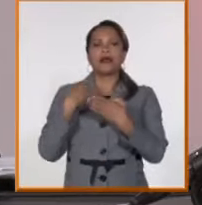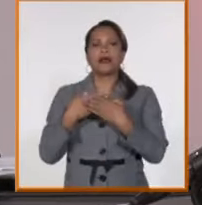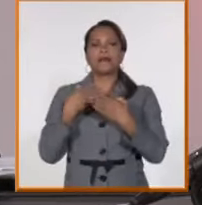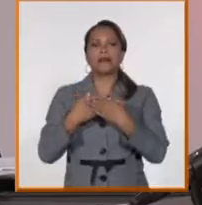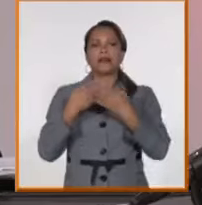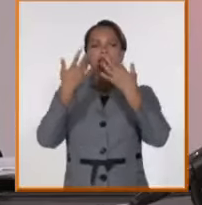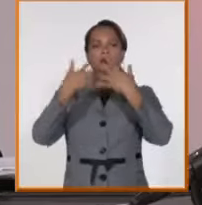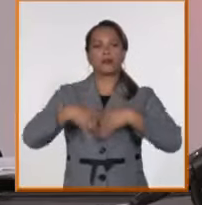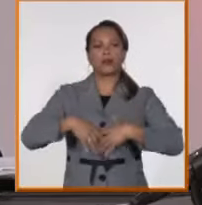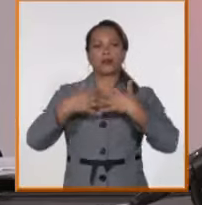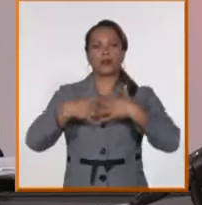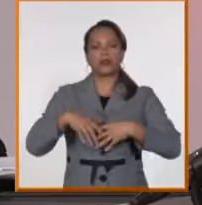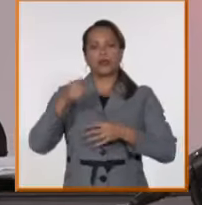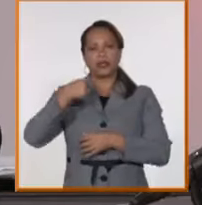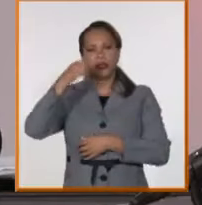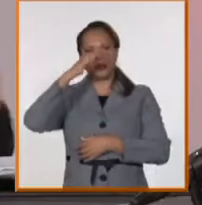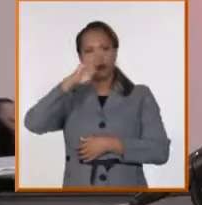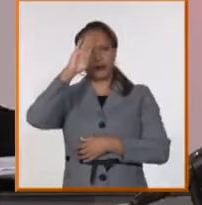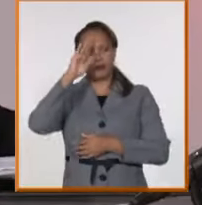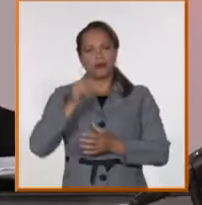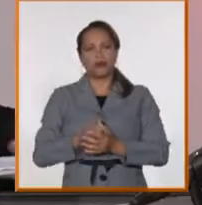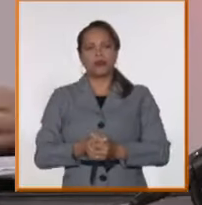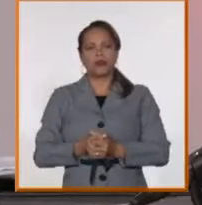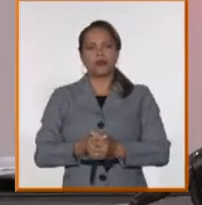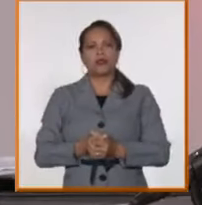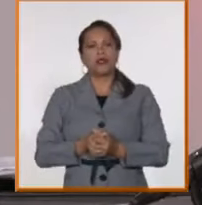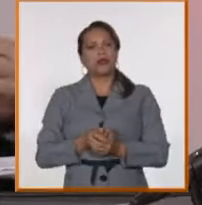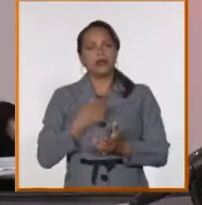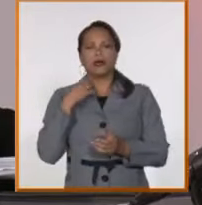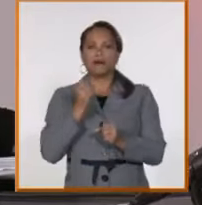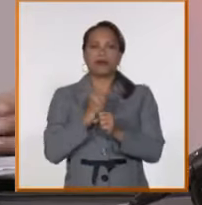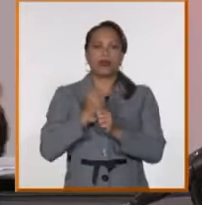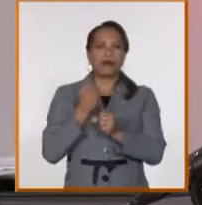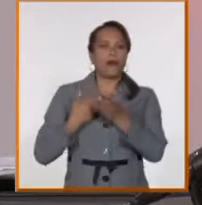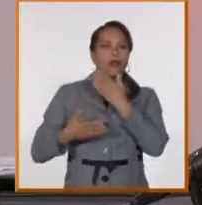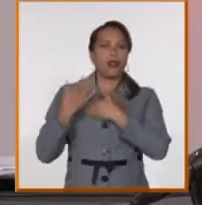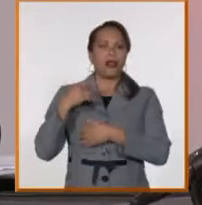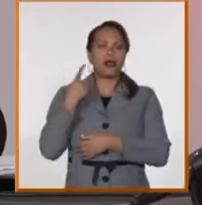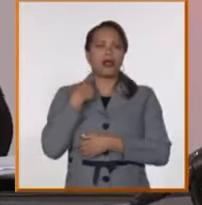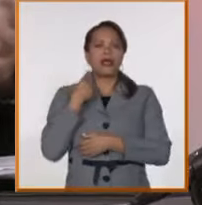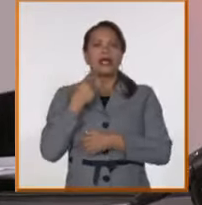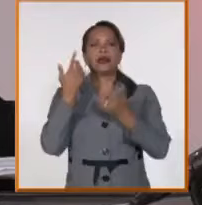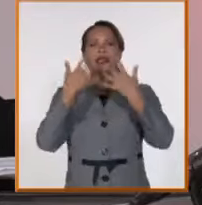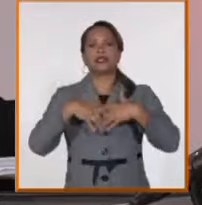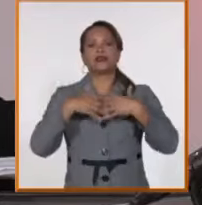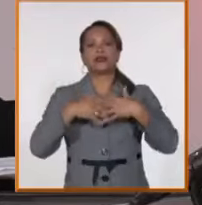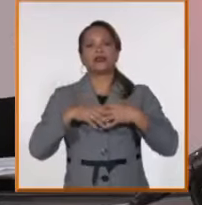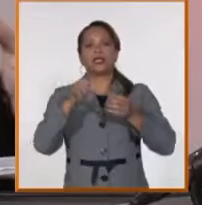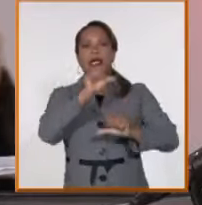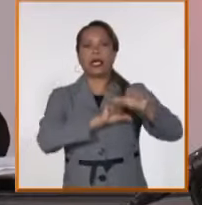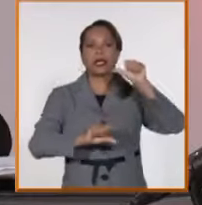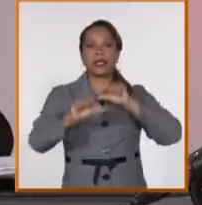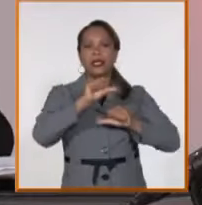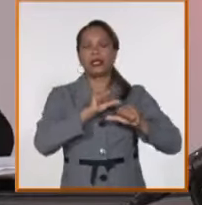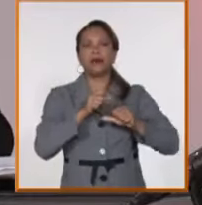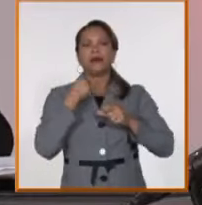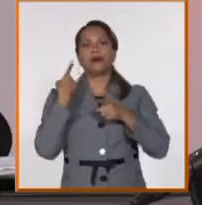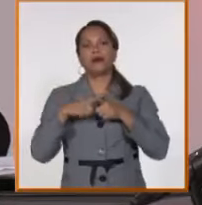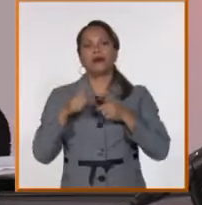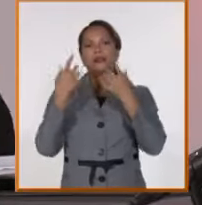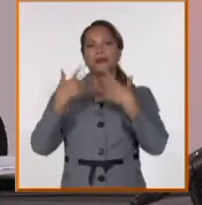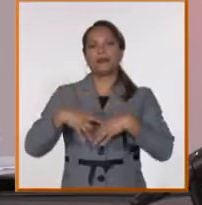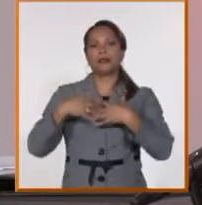en nuestro país hay ya un camino recorrido hemos hablado de la industria química hemos hablado de la Industria del reciclaje y hoy nos